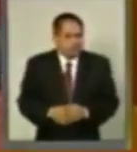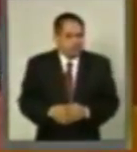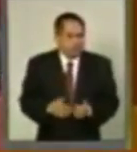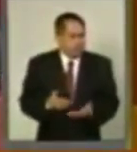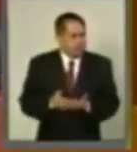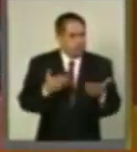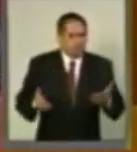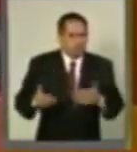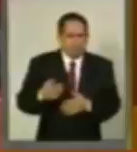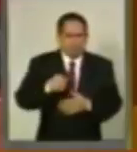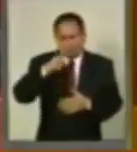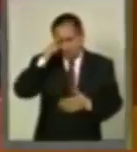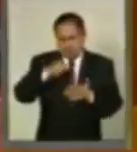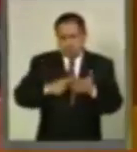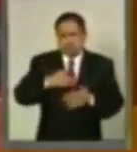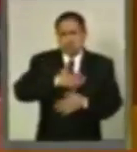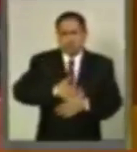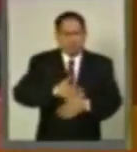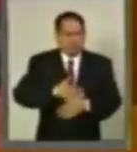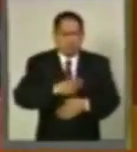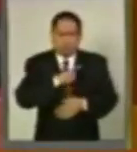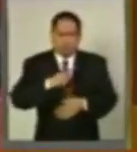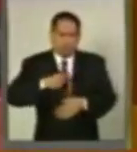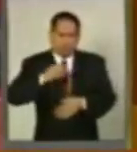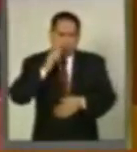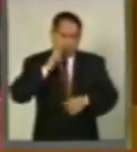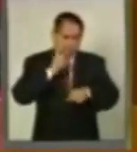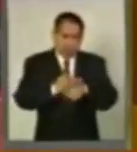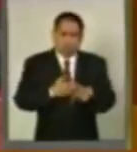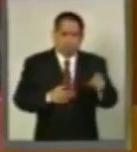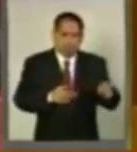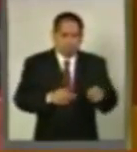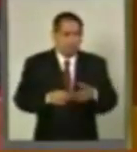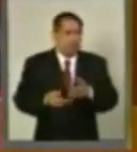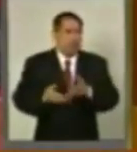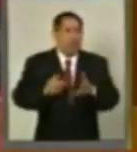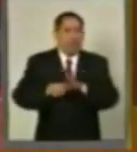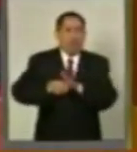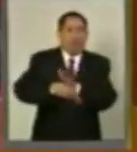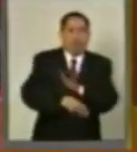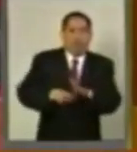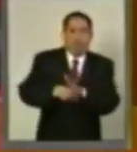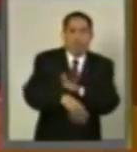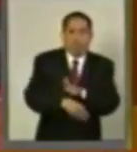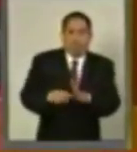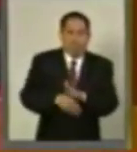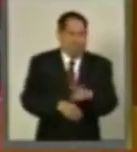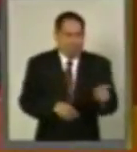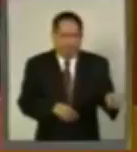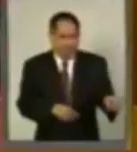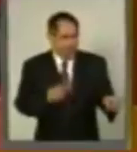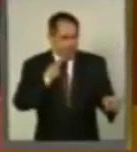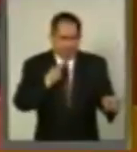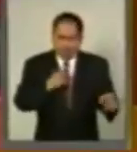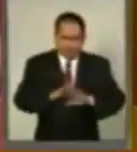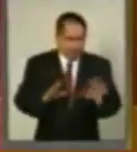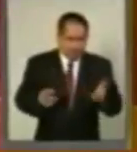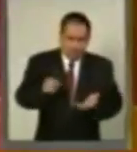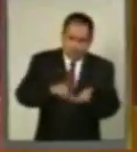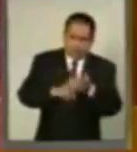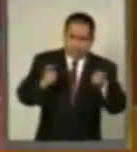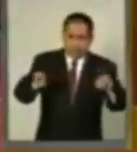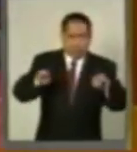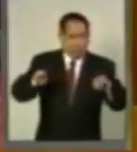que es justo asumir que estas omisiones en el ámbito de la política interior y de